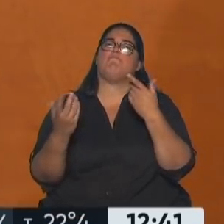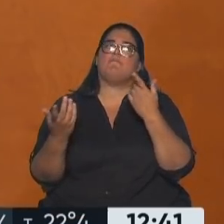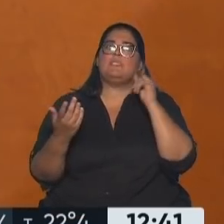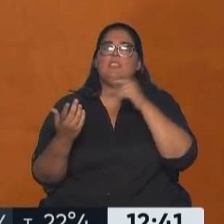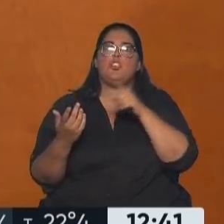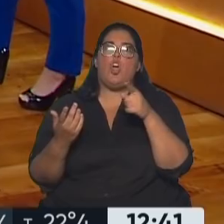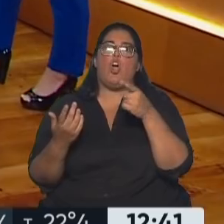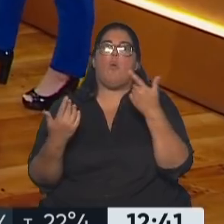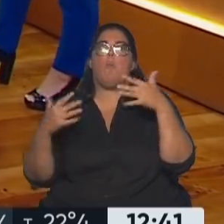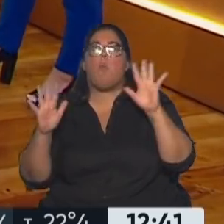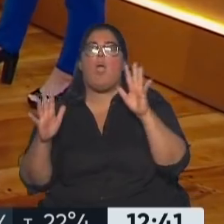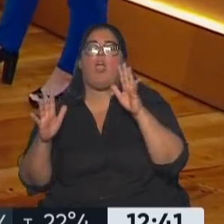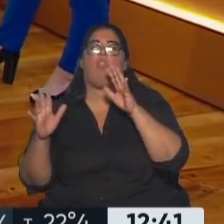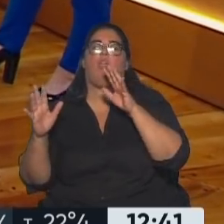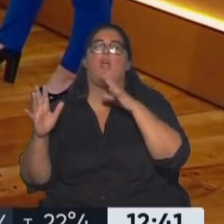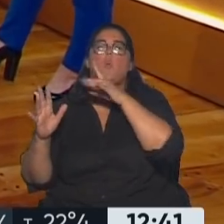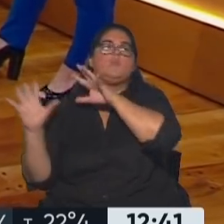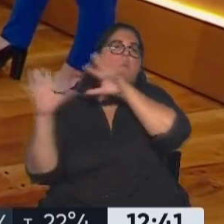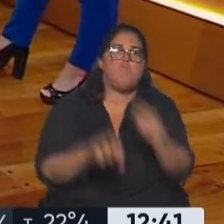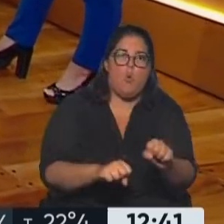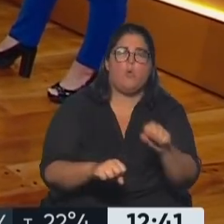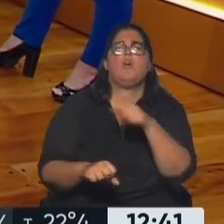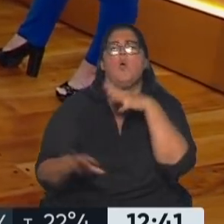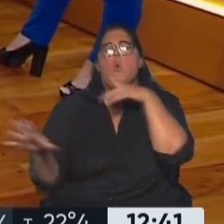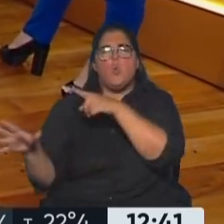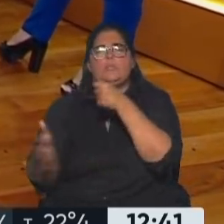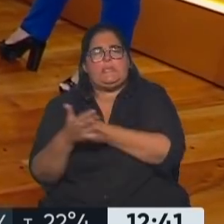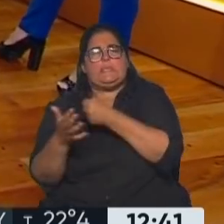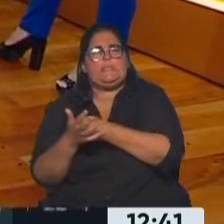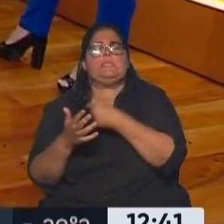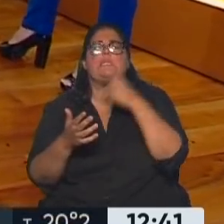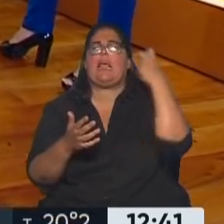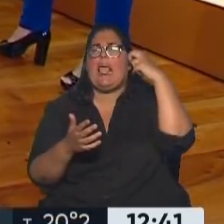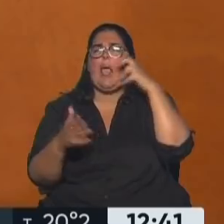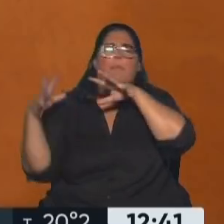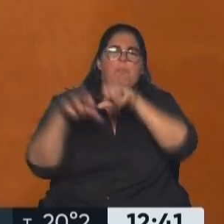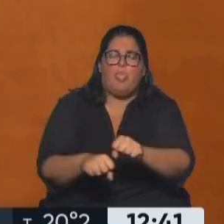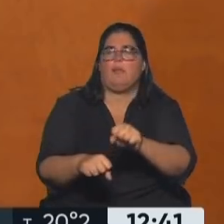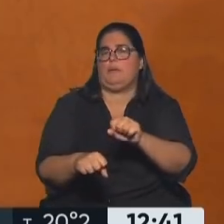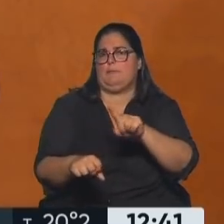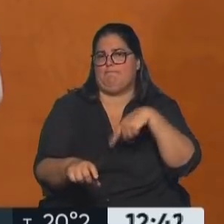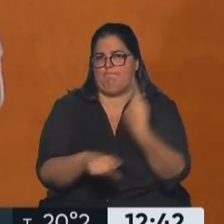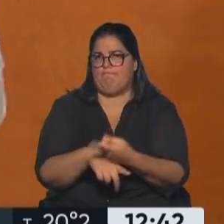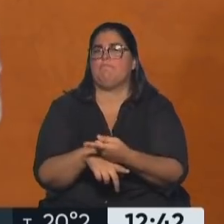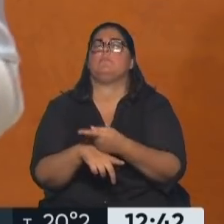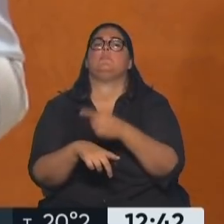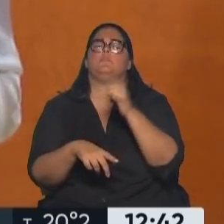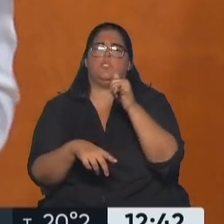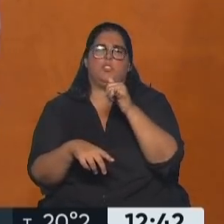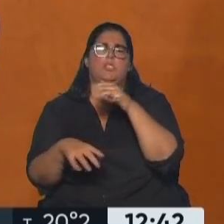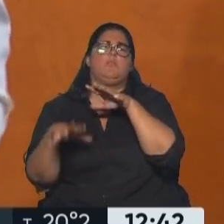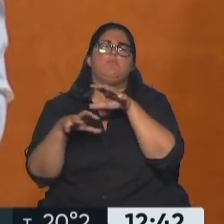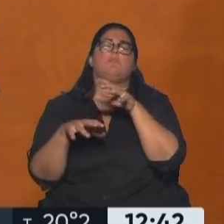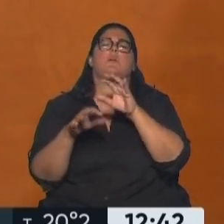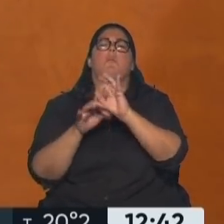se podía llegar a tomar la capital. De Rusia, pero no logrados. Hubo intentos, de hecho, tropas a 15, 20 kilómetros de la